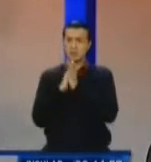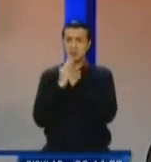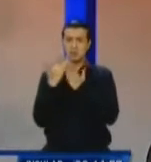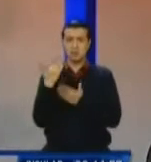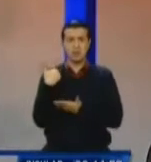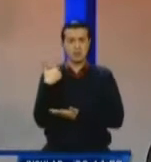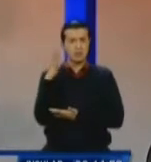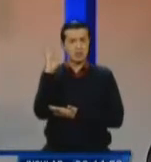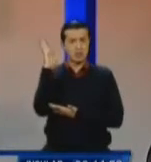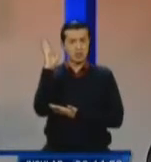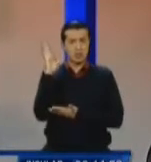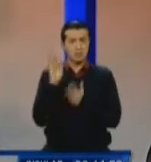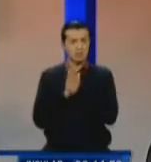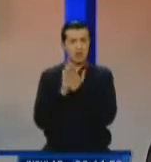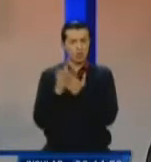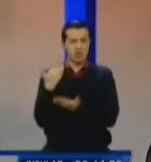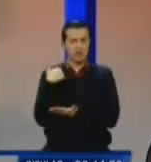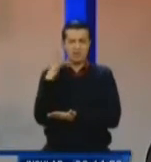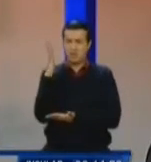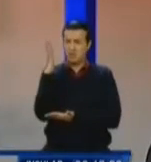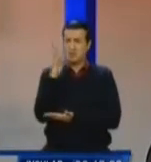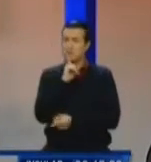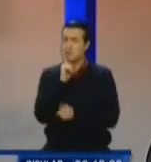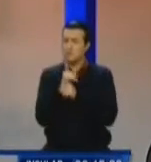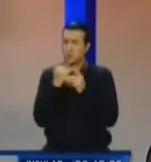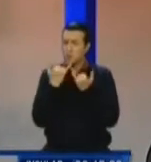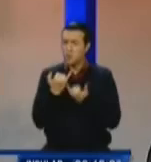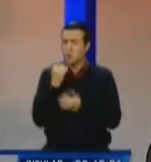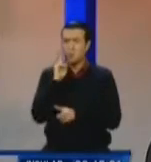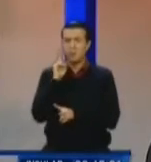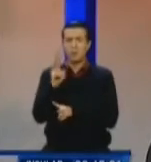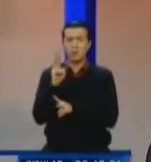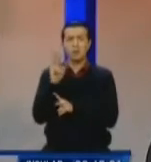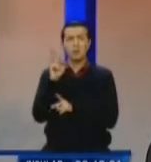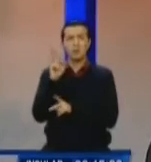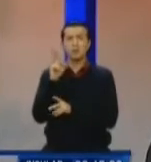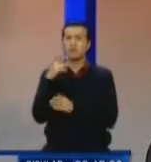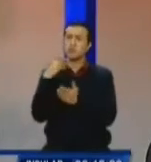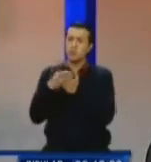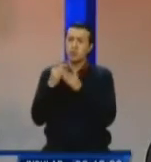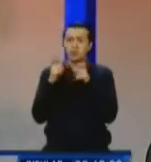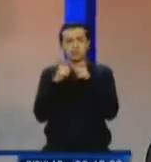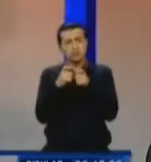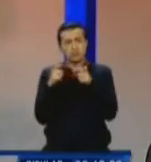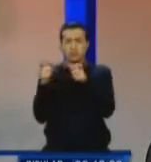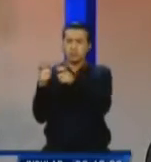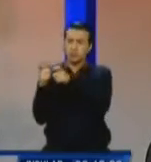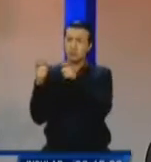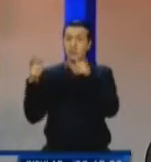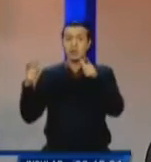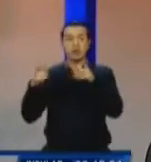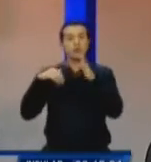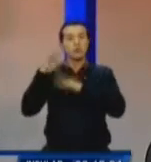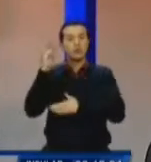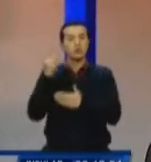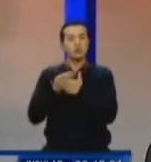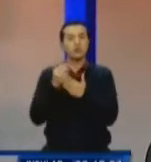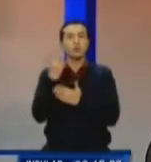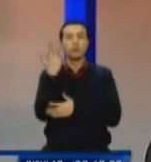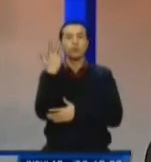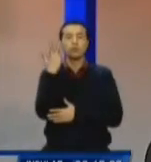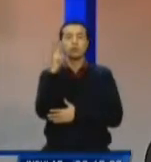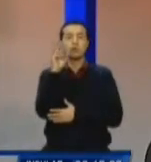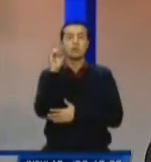prácticas comerciales para los supermercados muestra un aumento de las compras de los pequeñitos de los pequeños de los medianos de cerca de